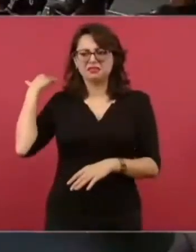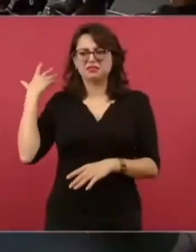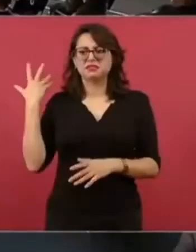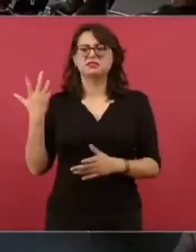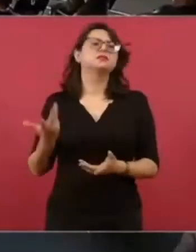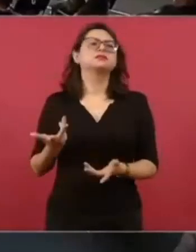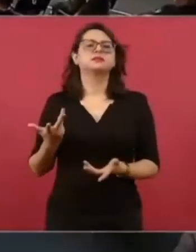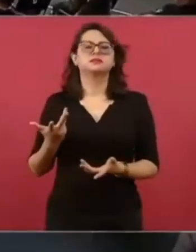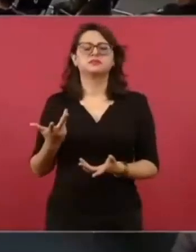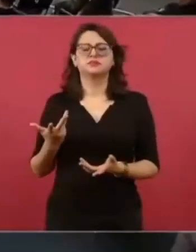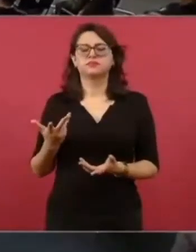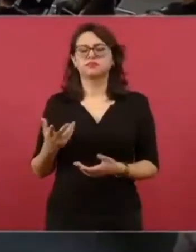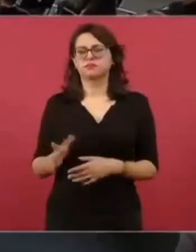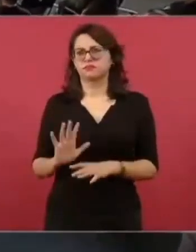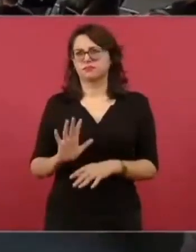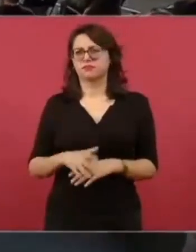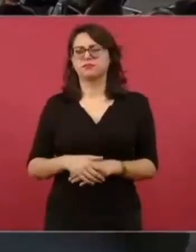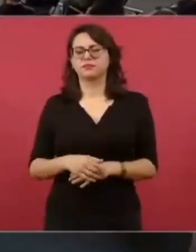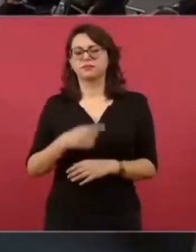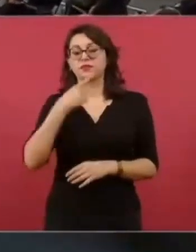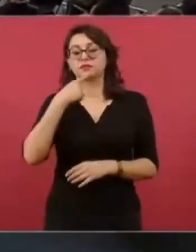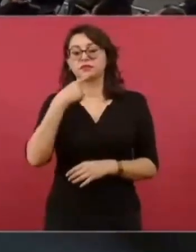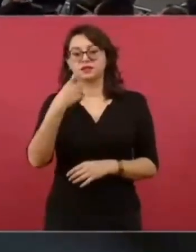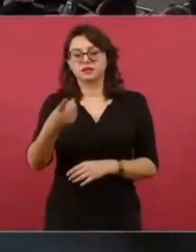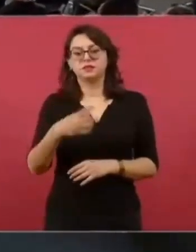que iban a Turquía,